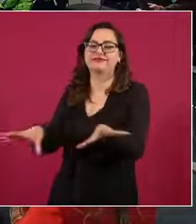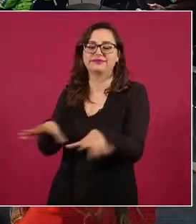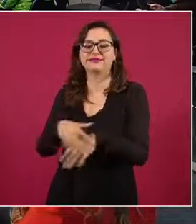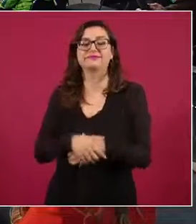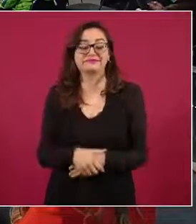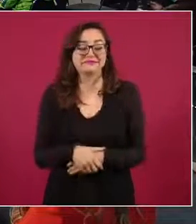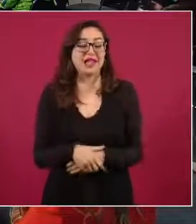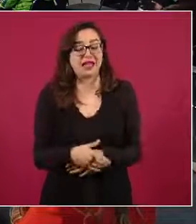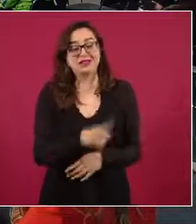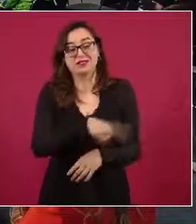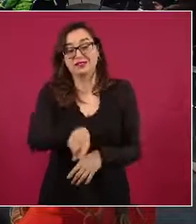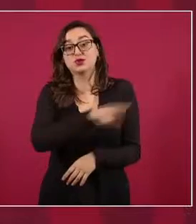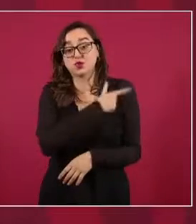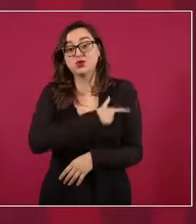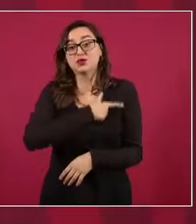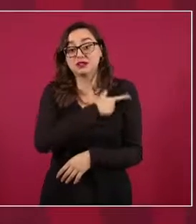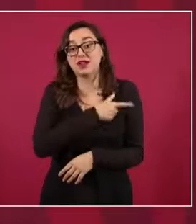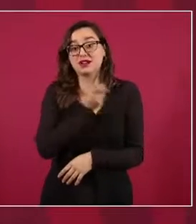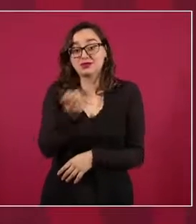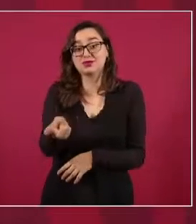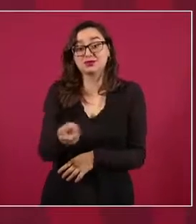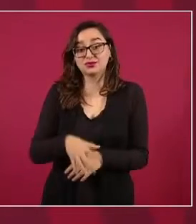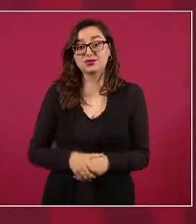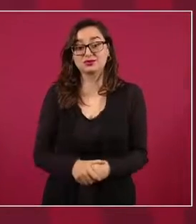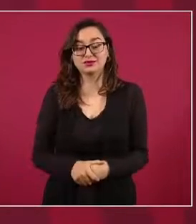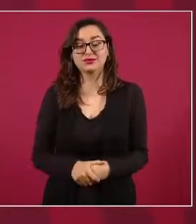Se dan gusto.